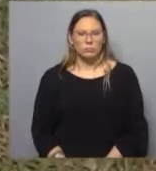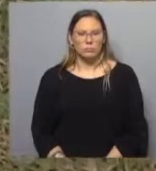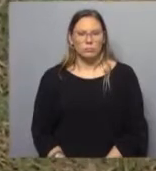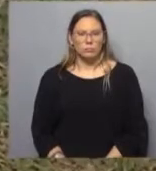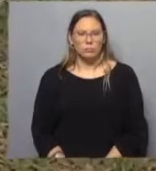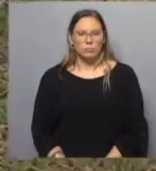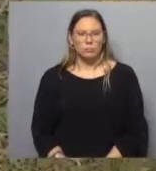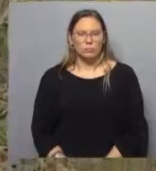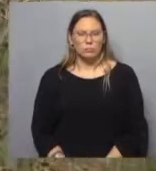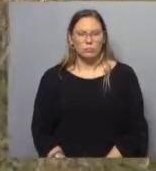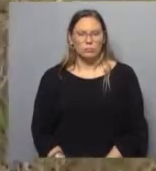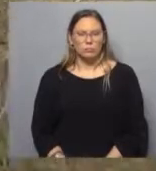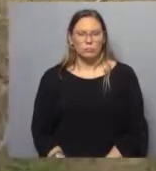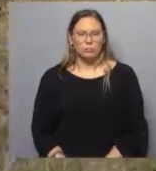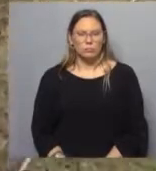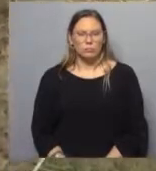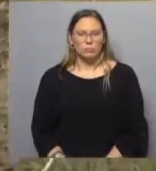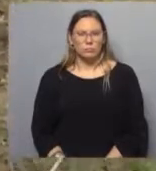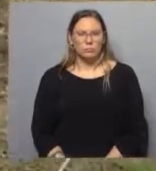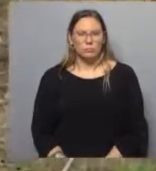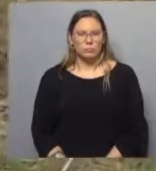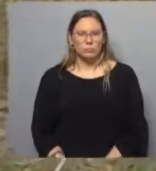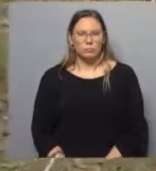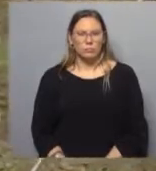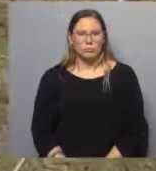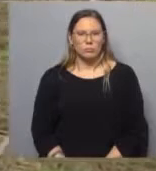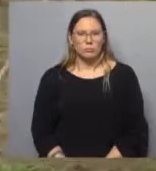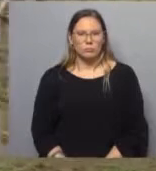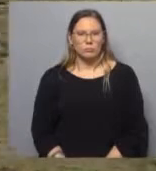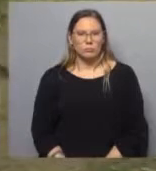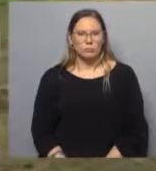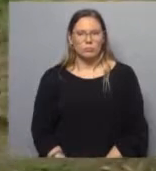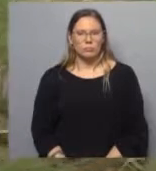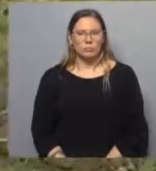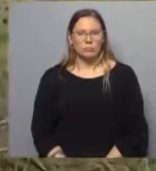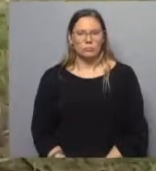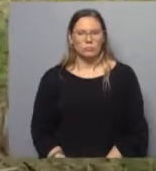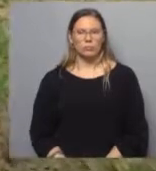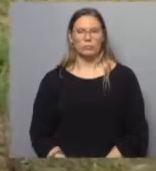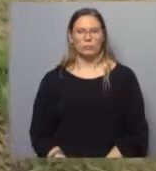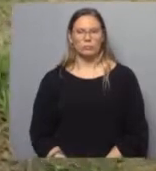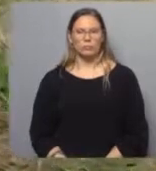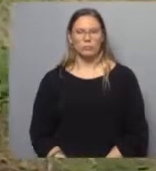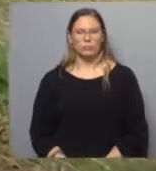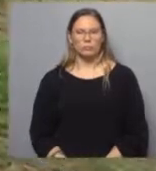Unidos, un carcaj que le llaman, que es donde se transportan las